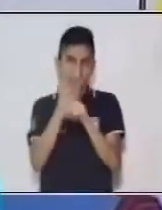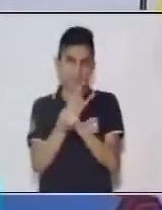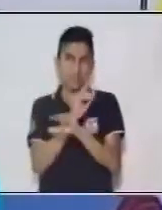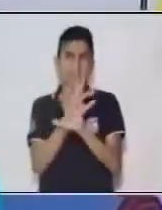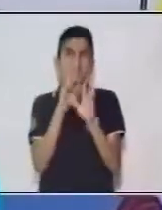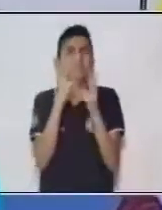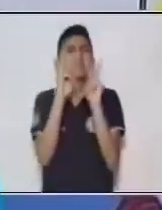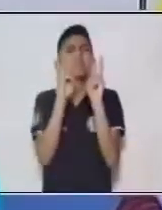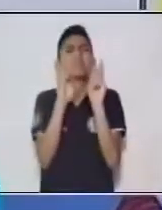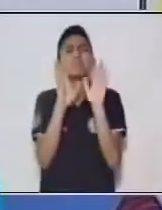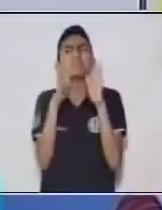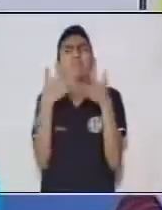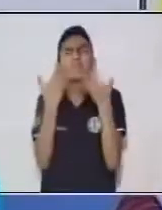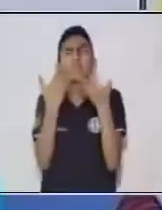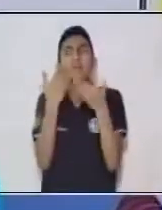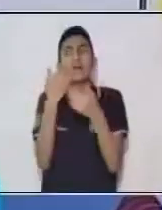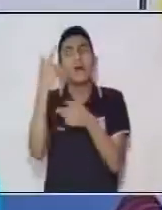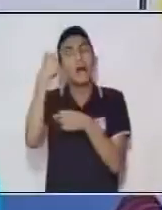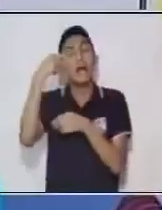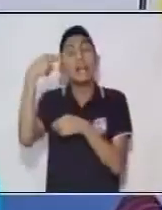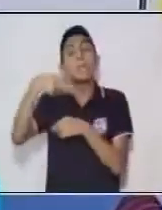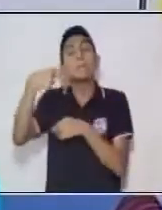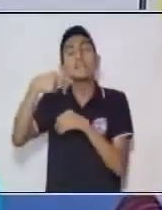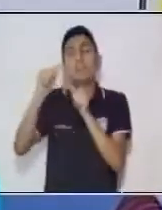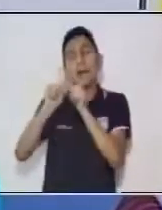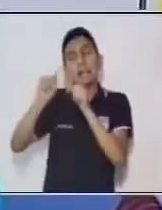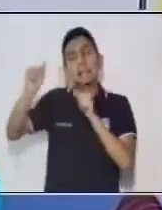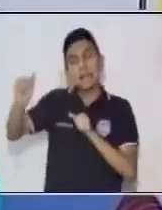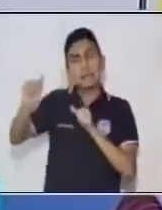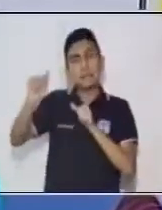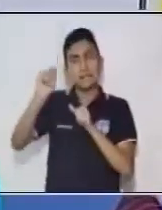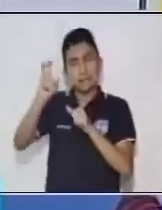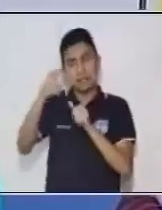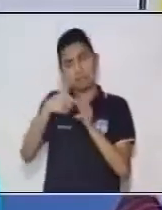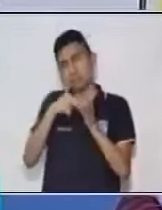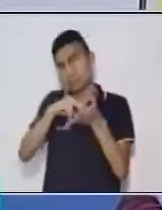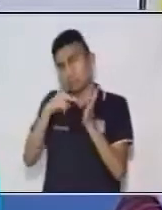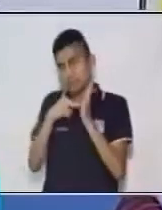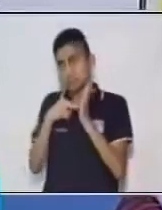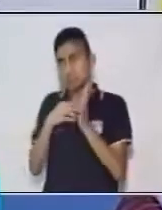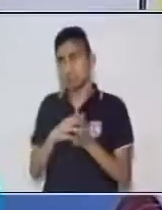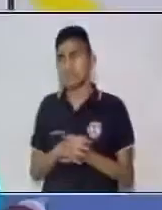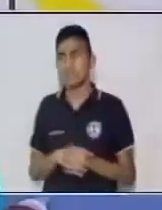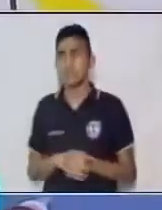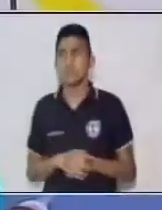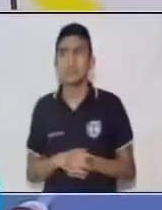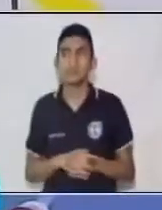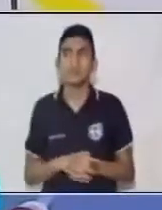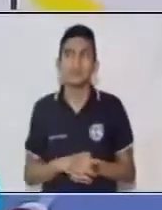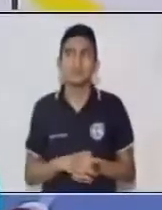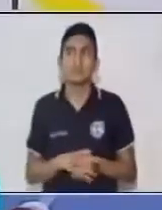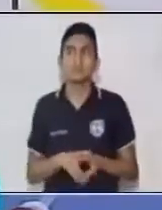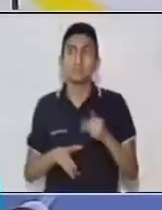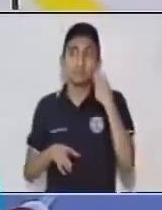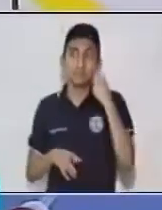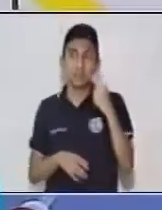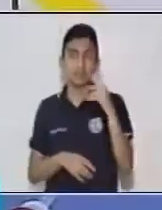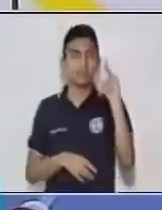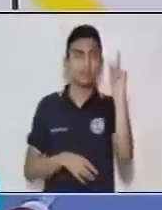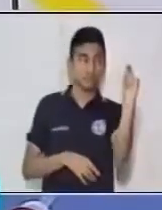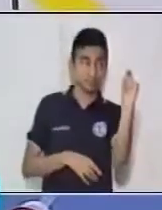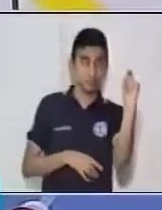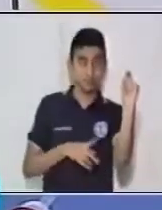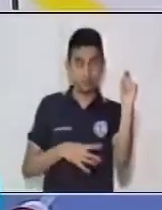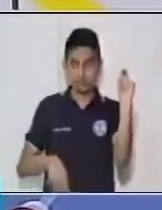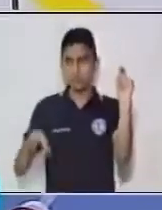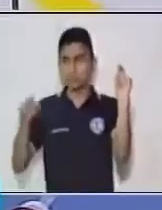Están entonces a la misma distancia del eje de simetría. Este punto en el que estoy tomando esta ala con este